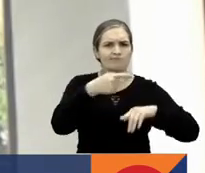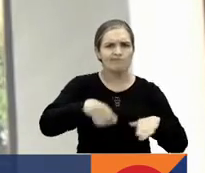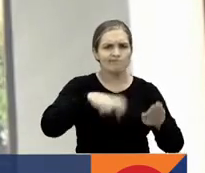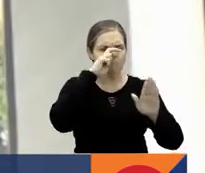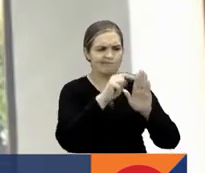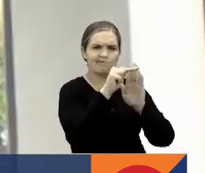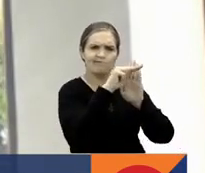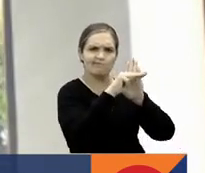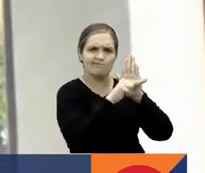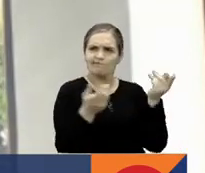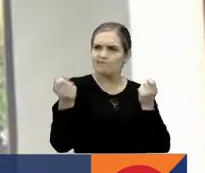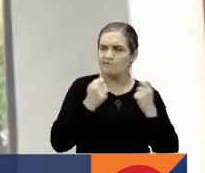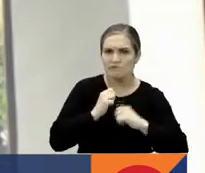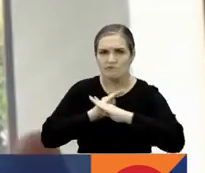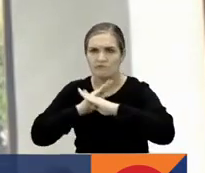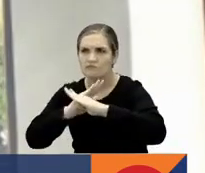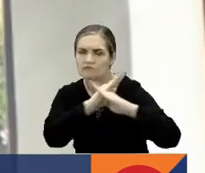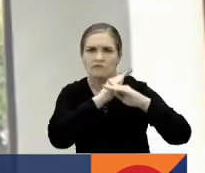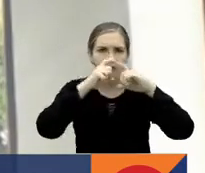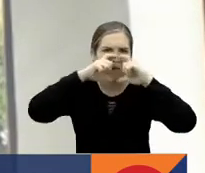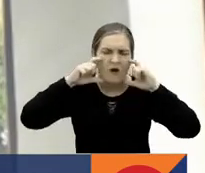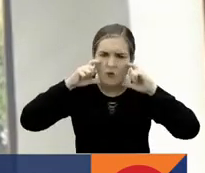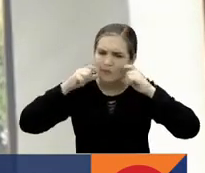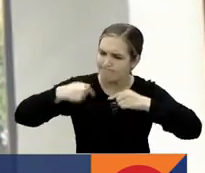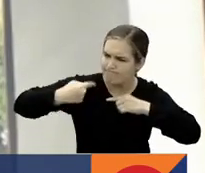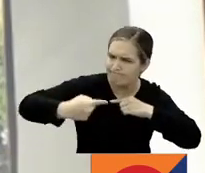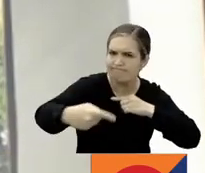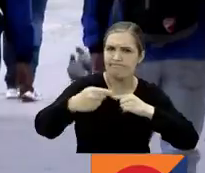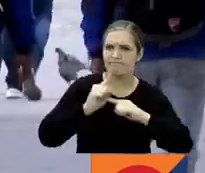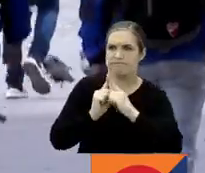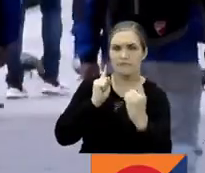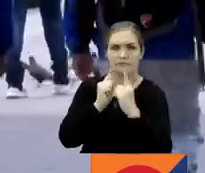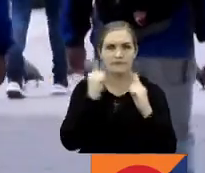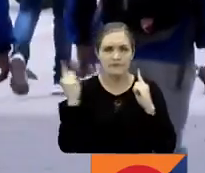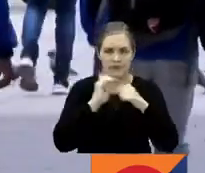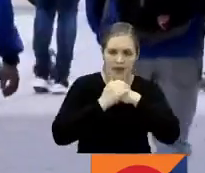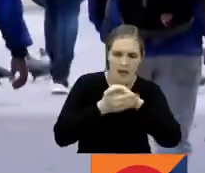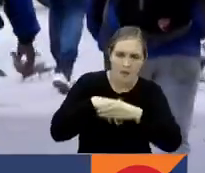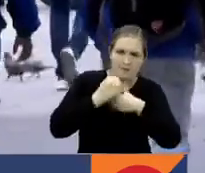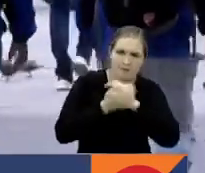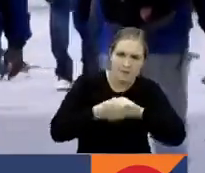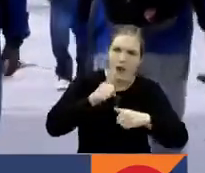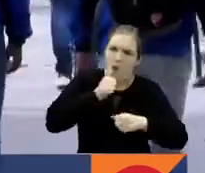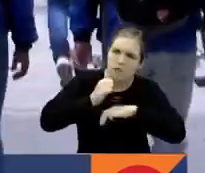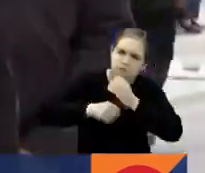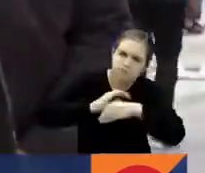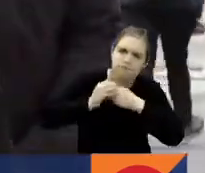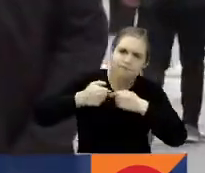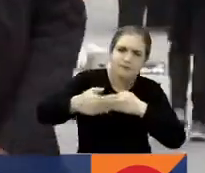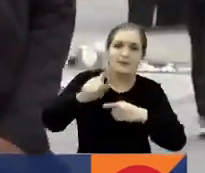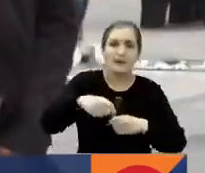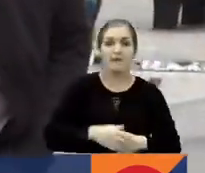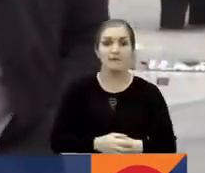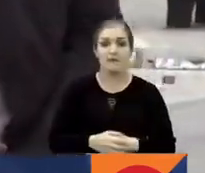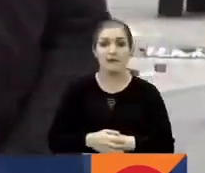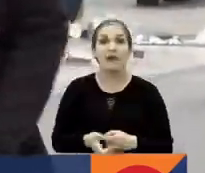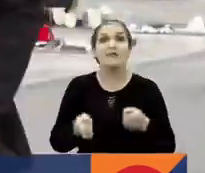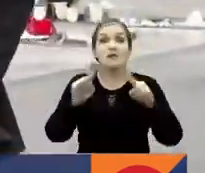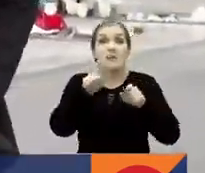medidas de bioseguridad, el uso del tapabocas, el distanciamiento social, el lavado de manos. El virus con variante Delta también se puede presentar en